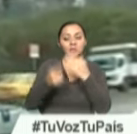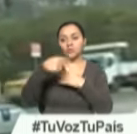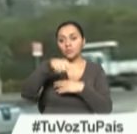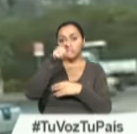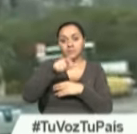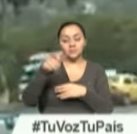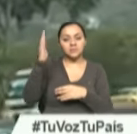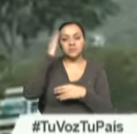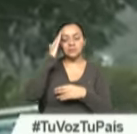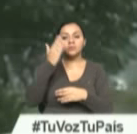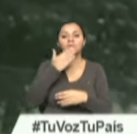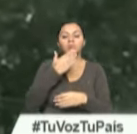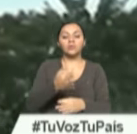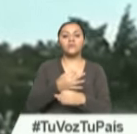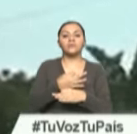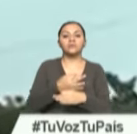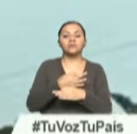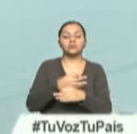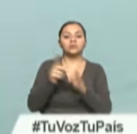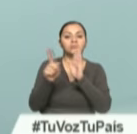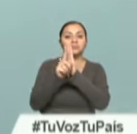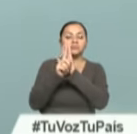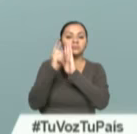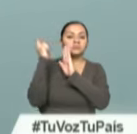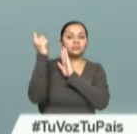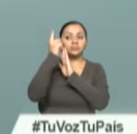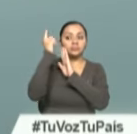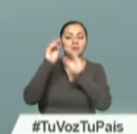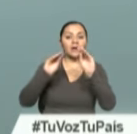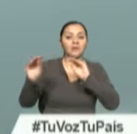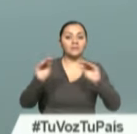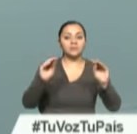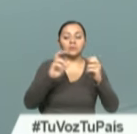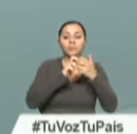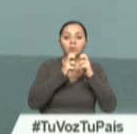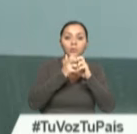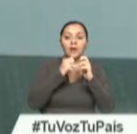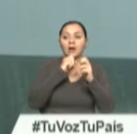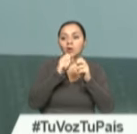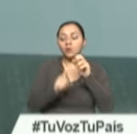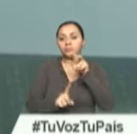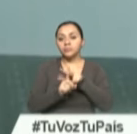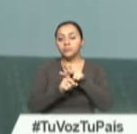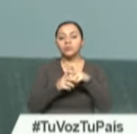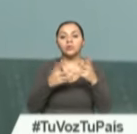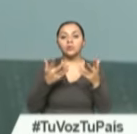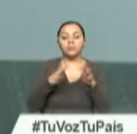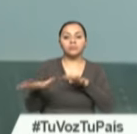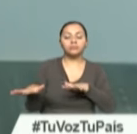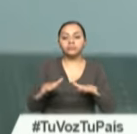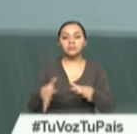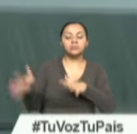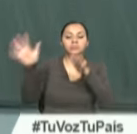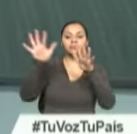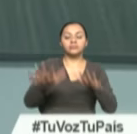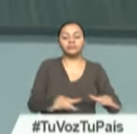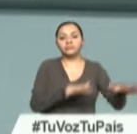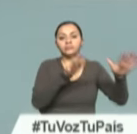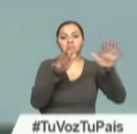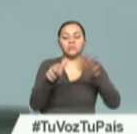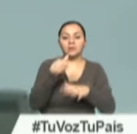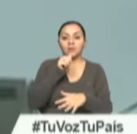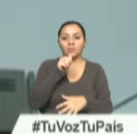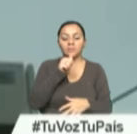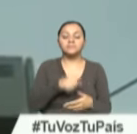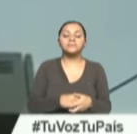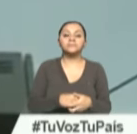ciudadanía conozca el funcionamiento de las sirenas que alertarán la presencia de eventos adversos como tsunamis o desbordamientos de